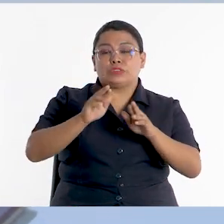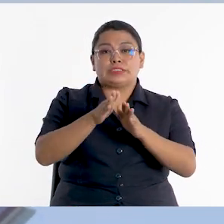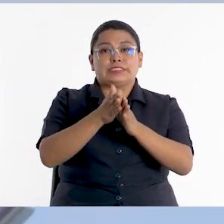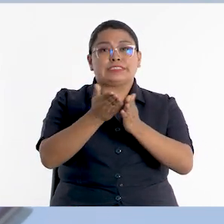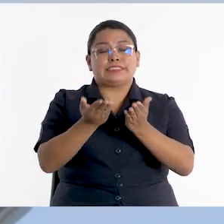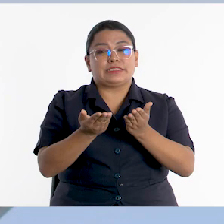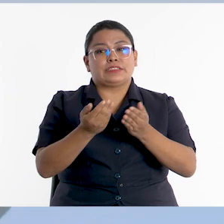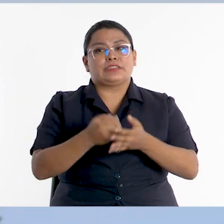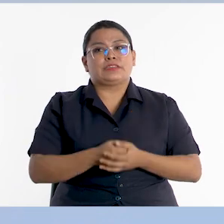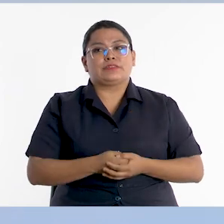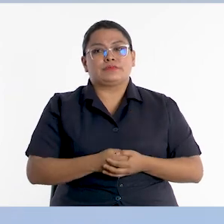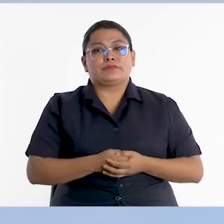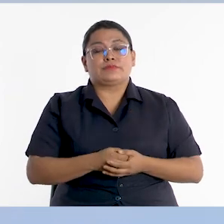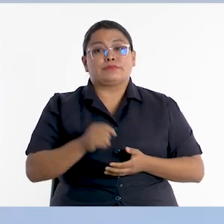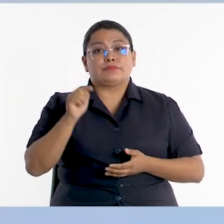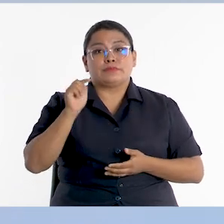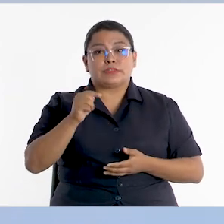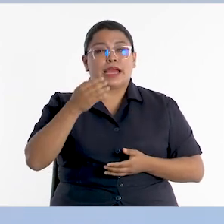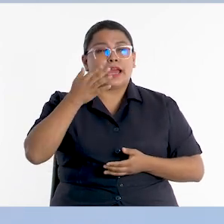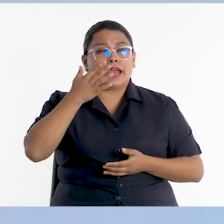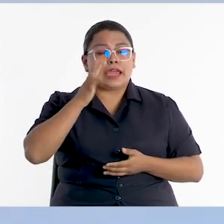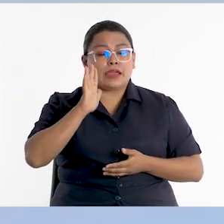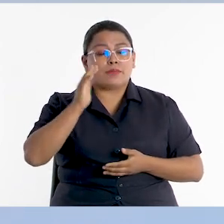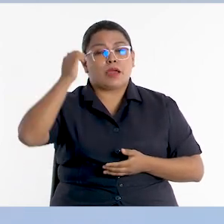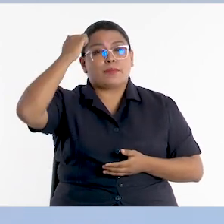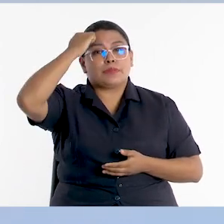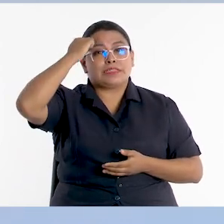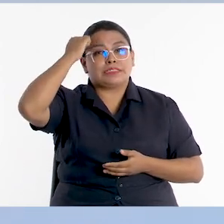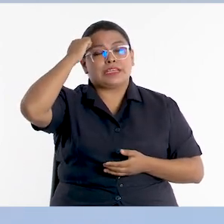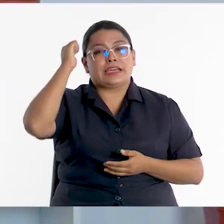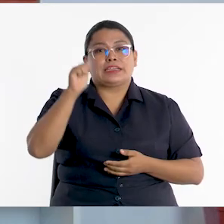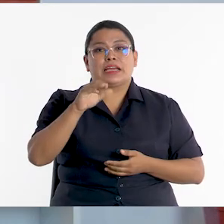libro. Casos como esos son ejemplos de aprendizaje activo.